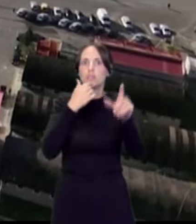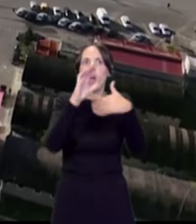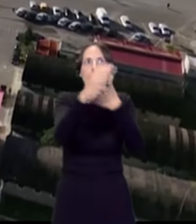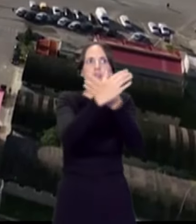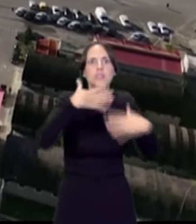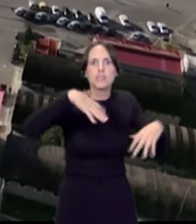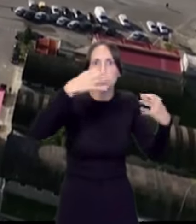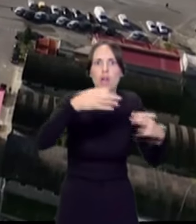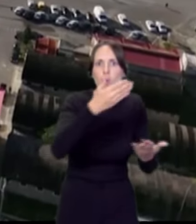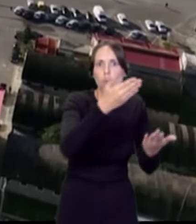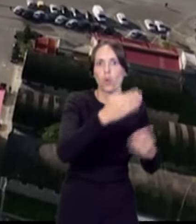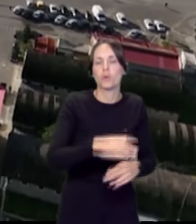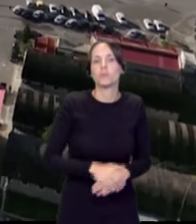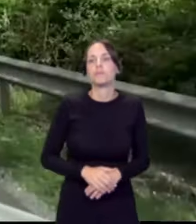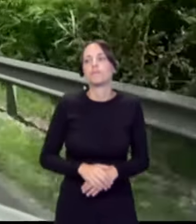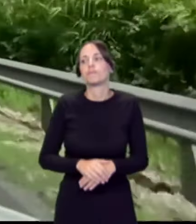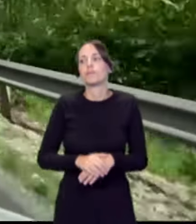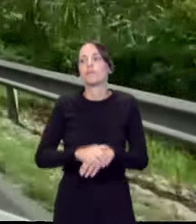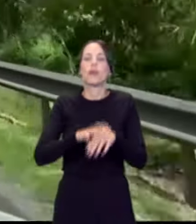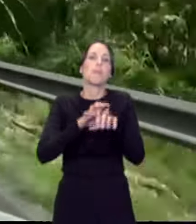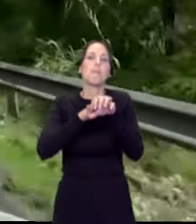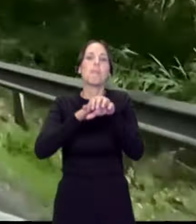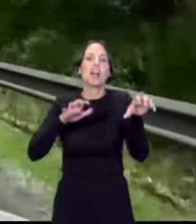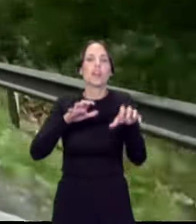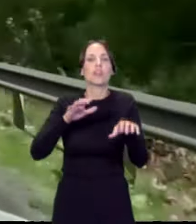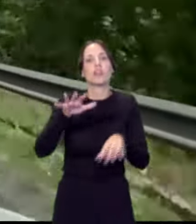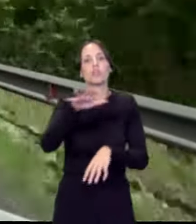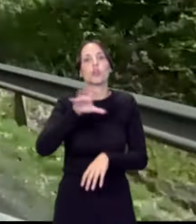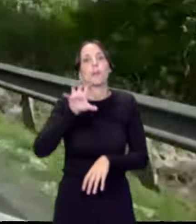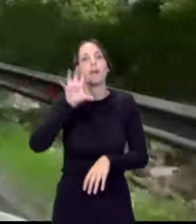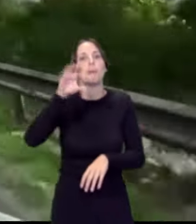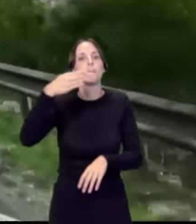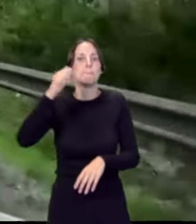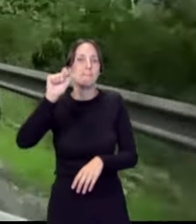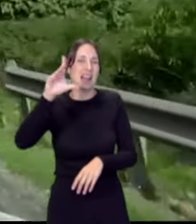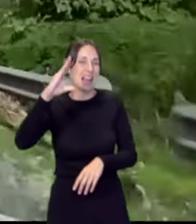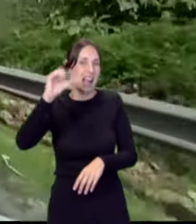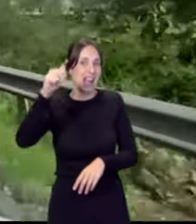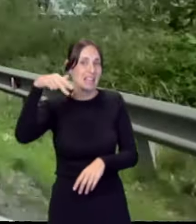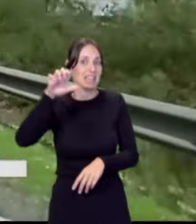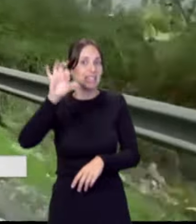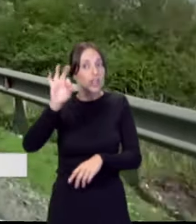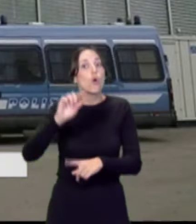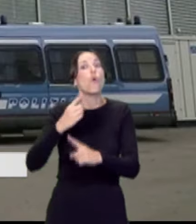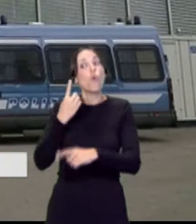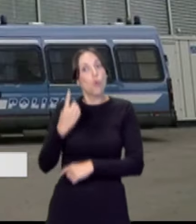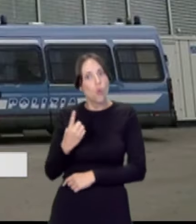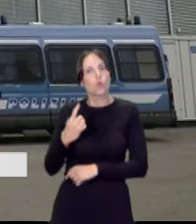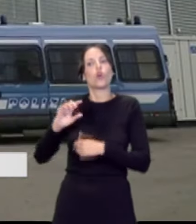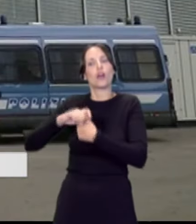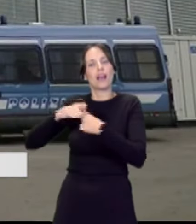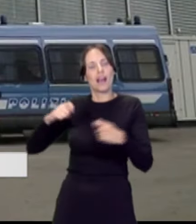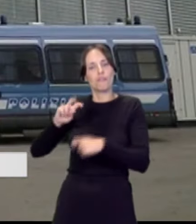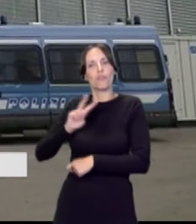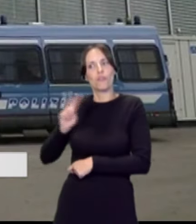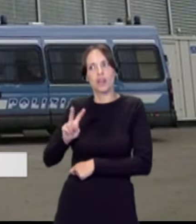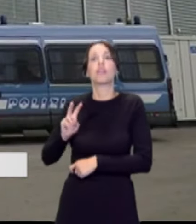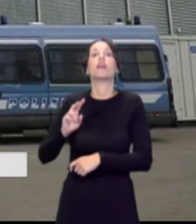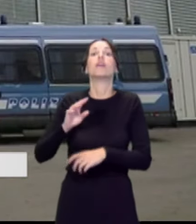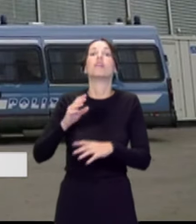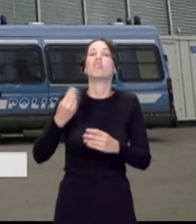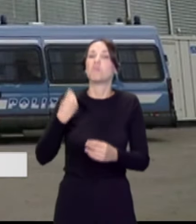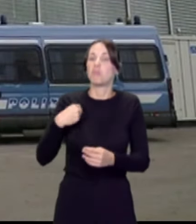la mayoría balcánicos y solo uno africano, Cabo Verde. Varios Estados miembros piden ampliar la lista. Uno